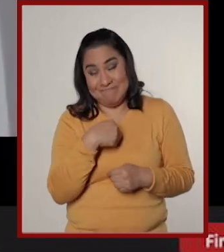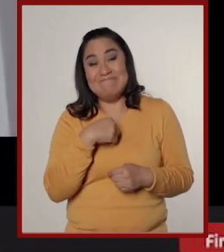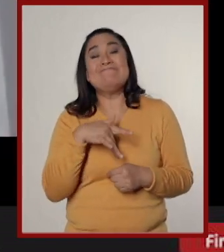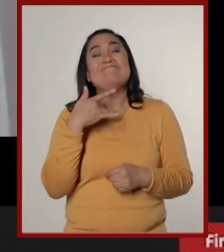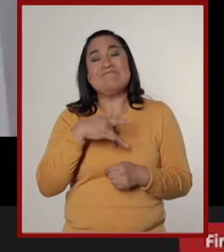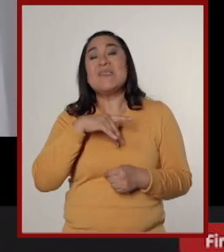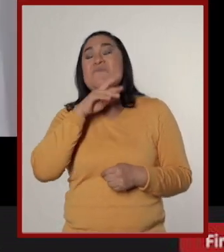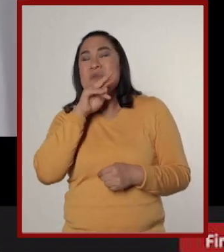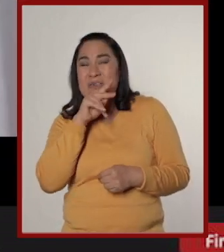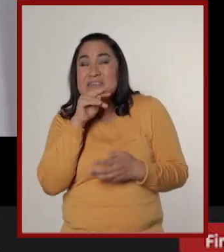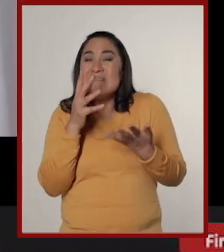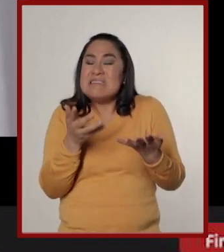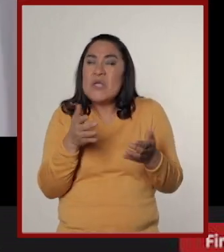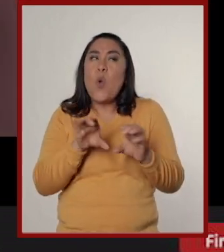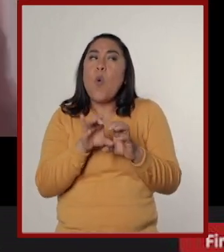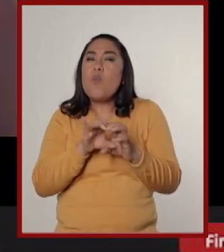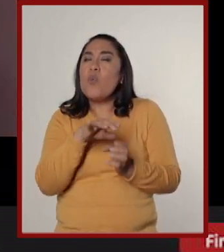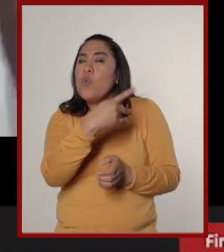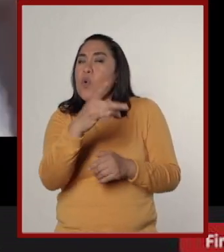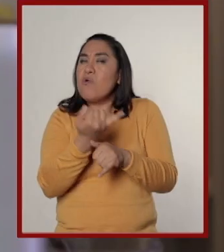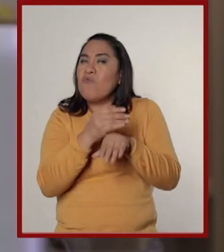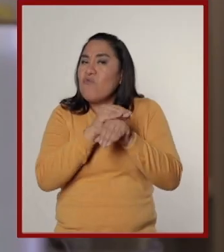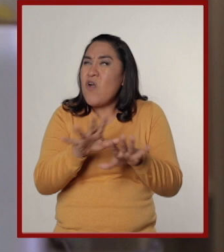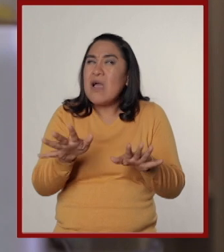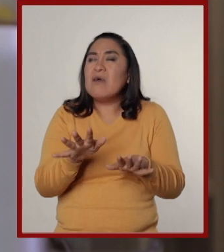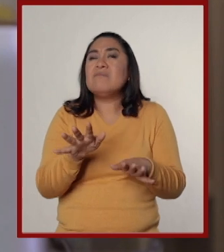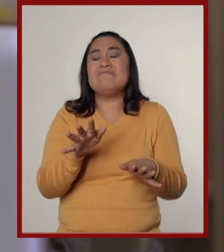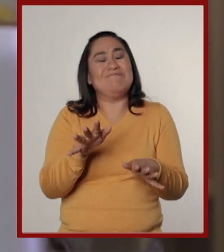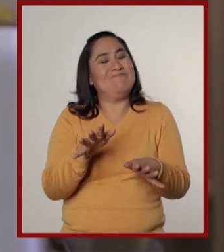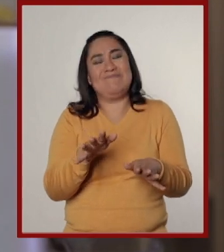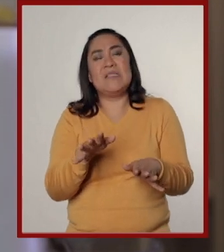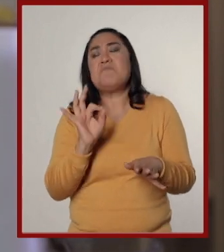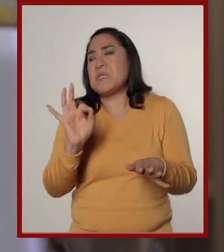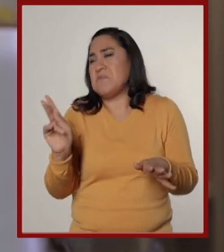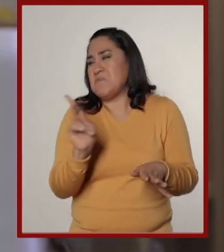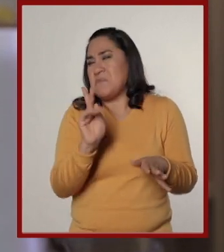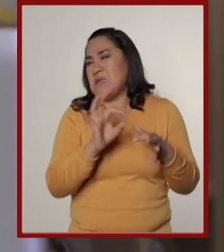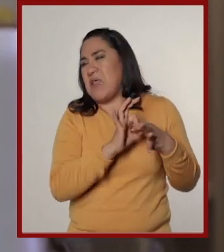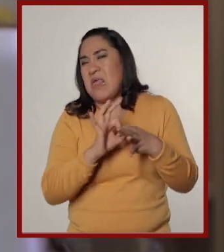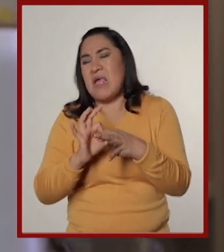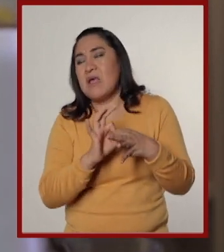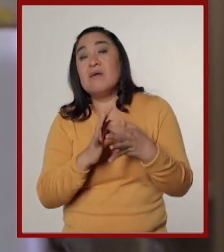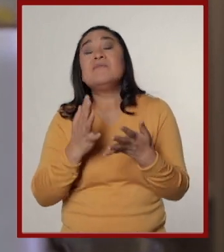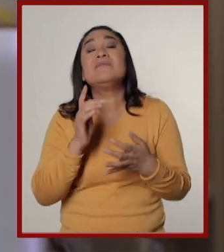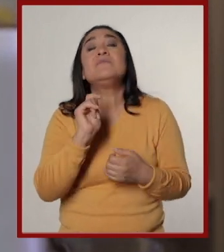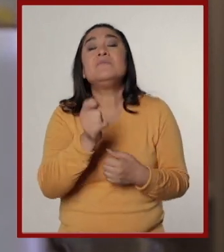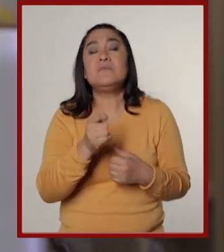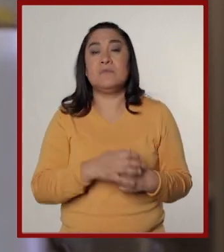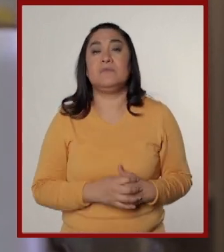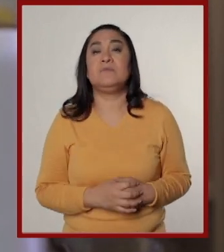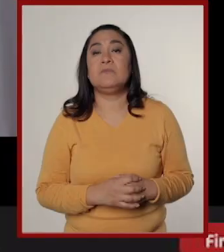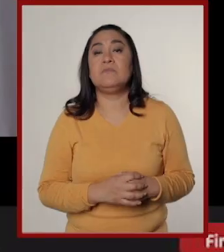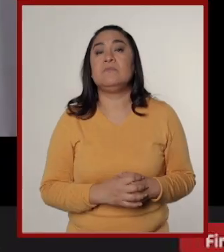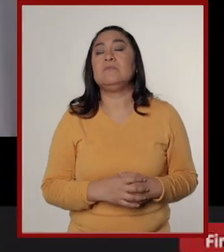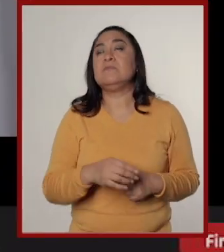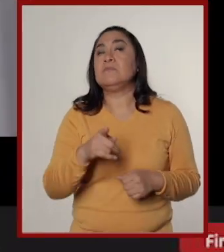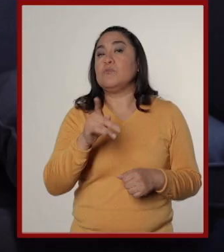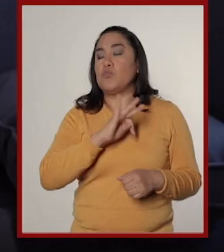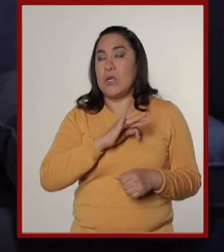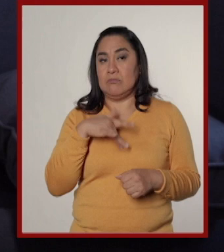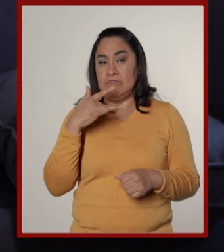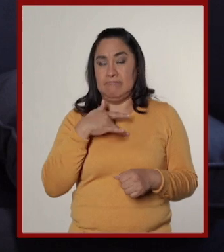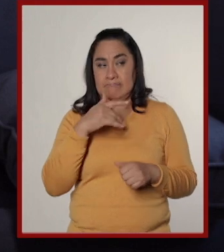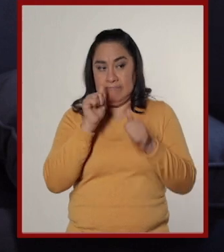15, 20 minutos y luego ya se les fue el pajarito para otro lado y ya no prestan atención, ¿no? Entonces, también eso hay que trabajar,